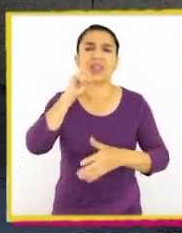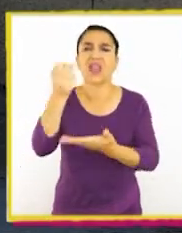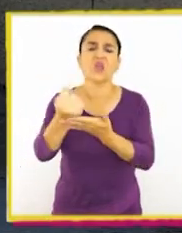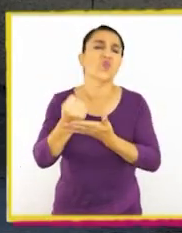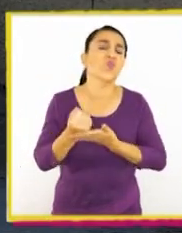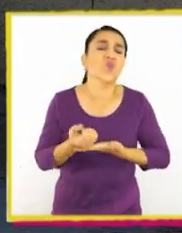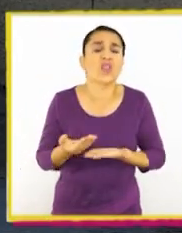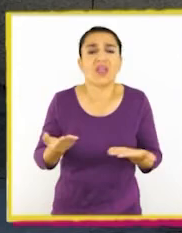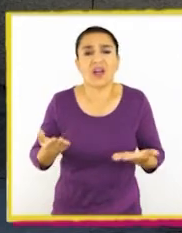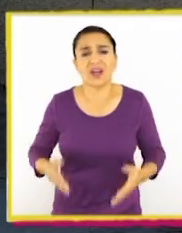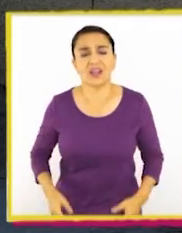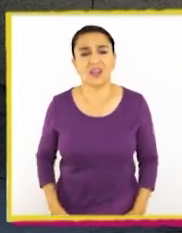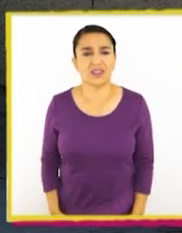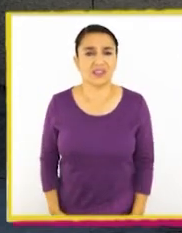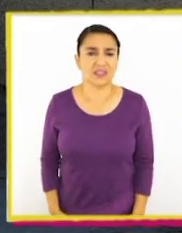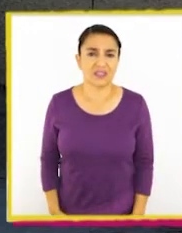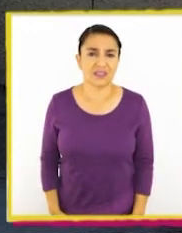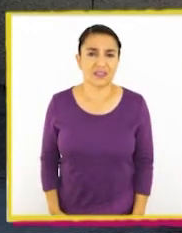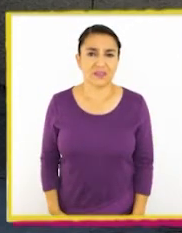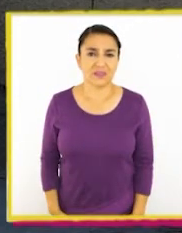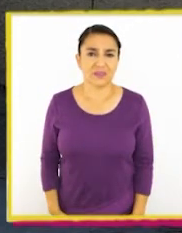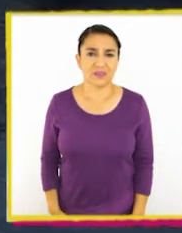me ayude!